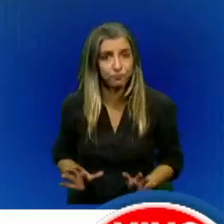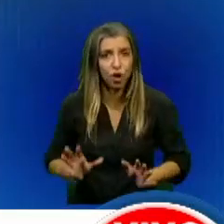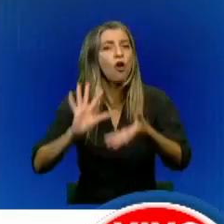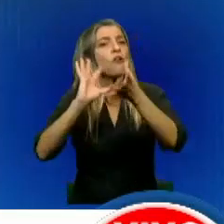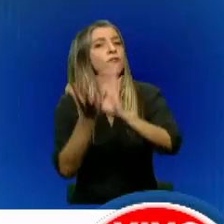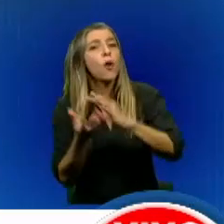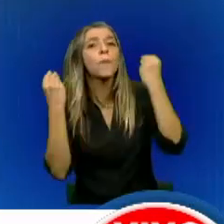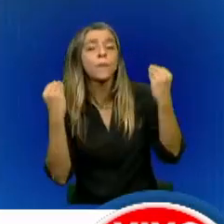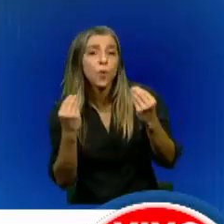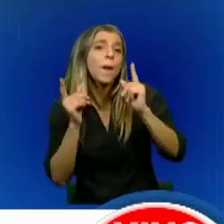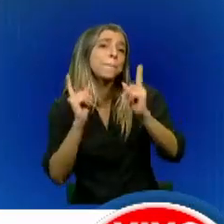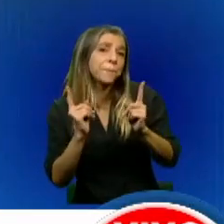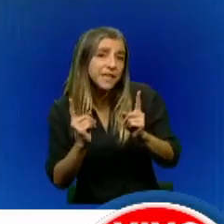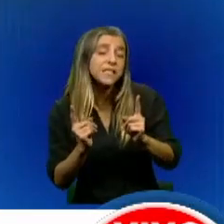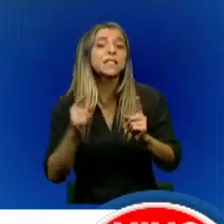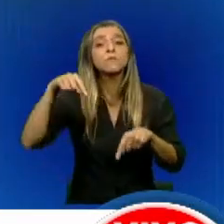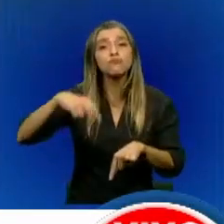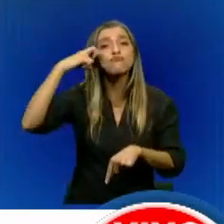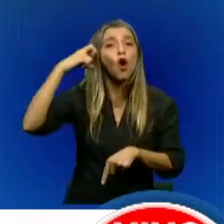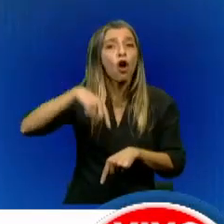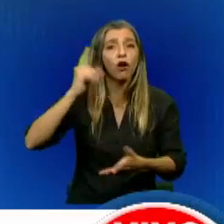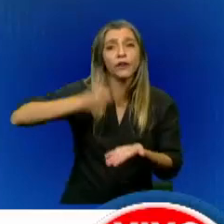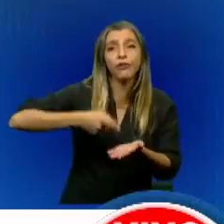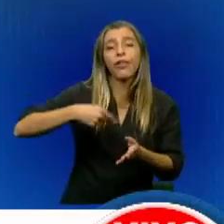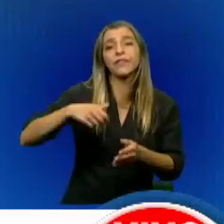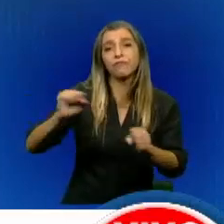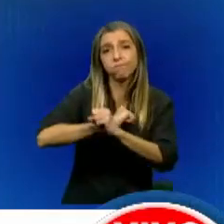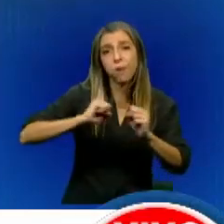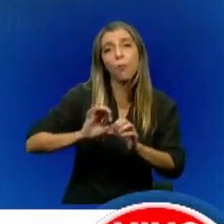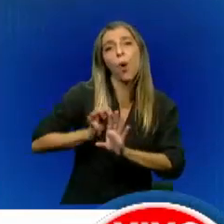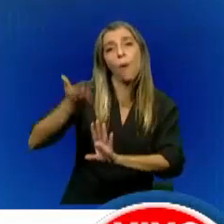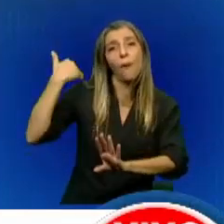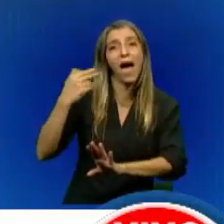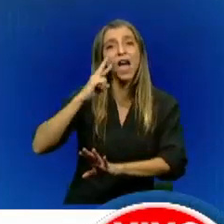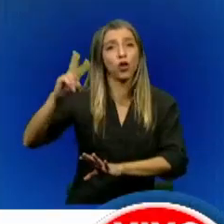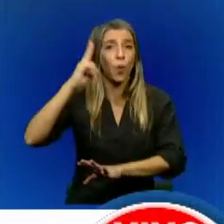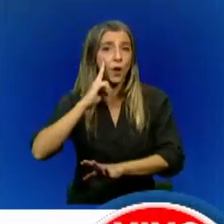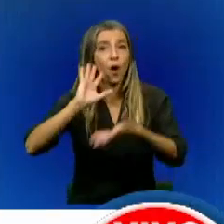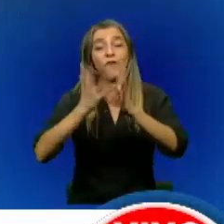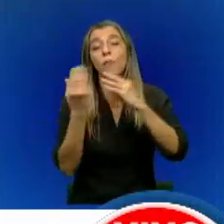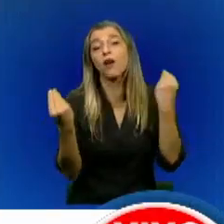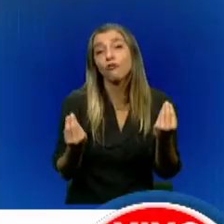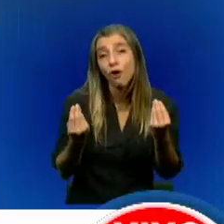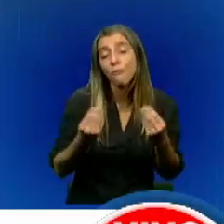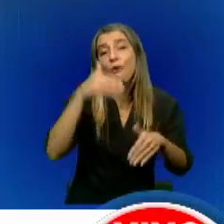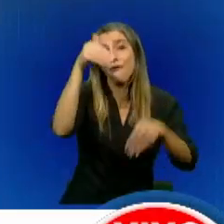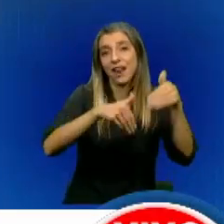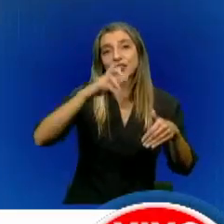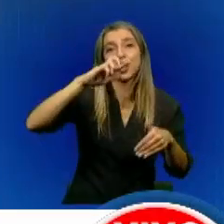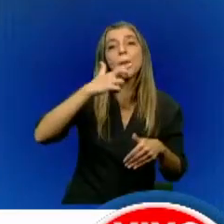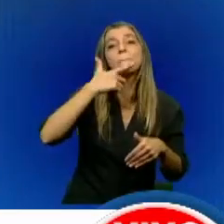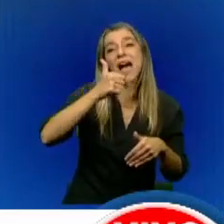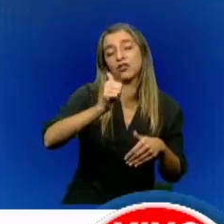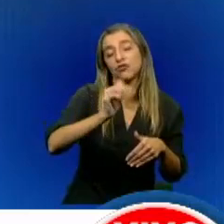Las que se definieron por este Congreso en el año 2009, las PASO, primarias, abiertas, simultáneas